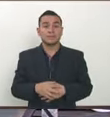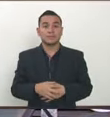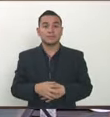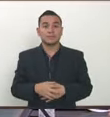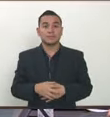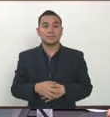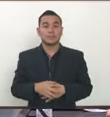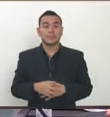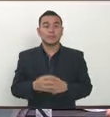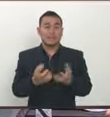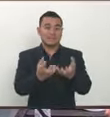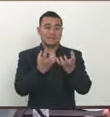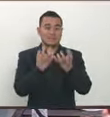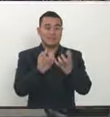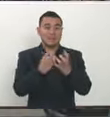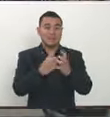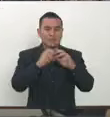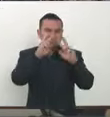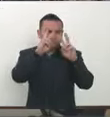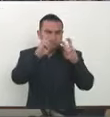una cantidad de pruebas.